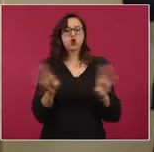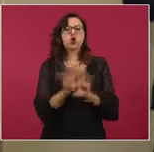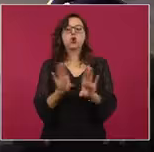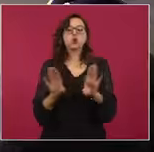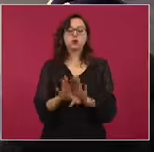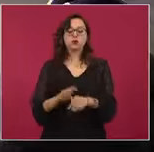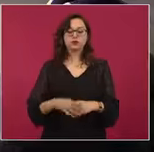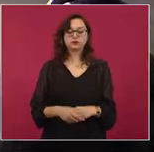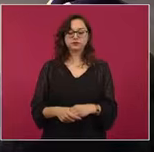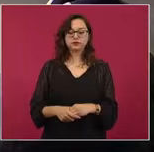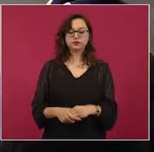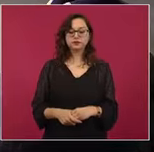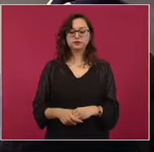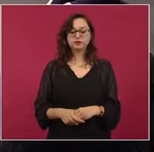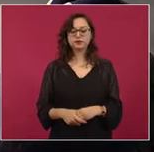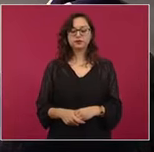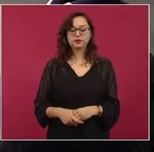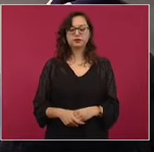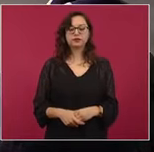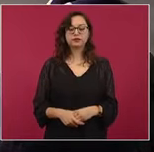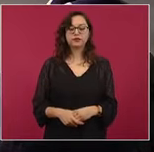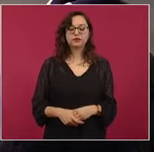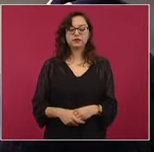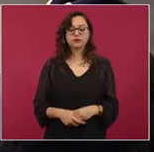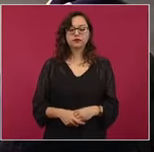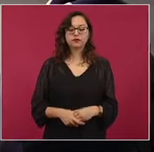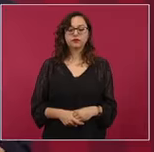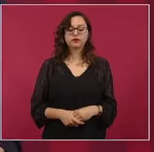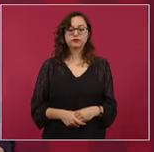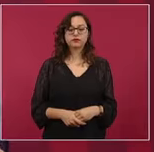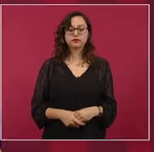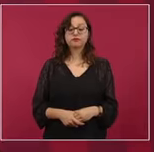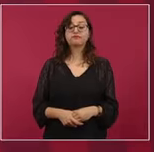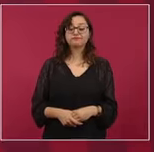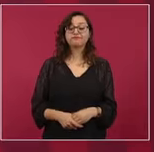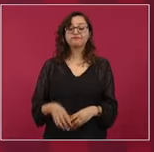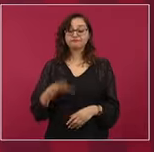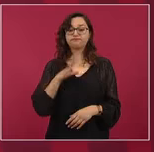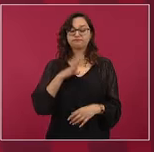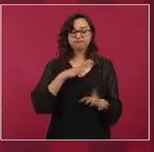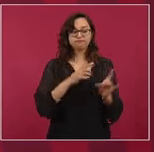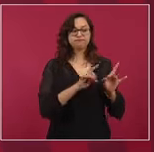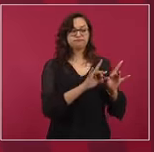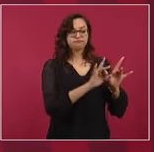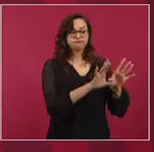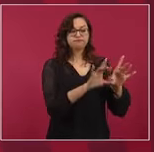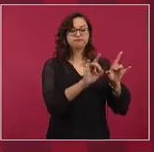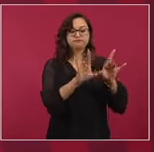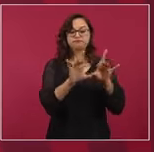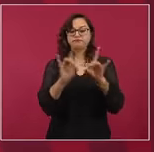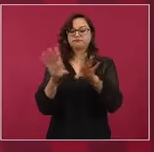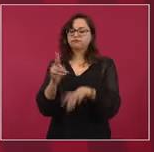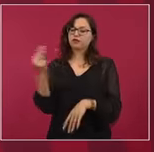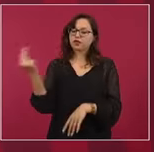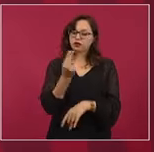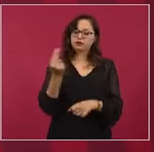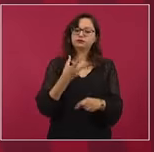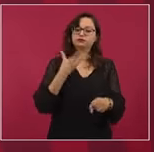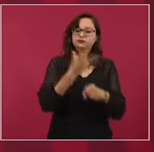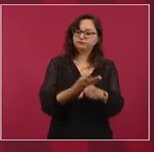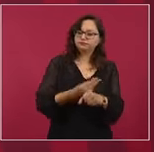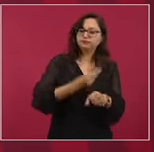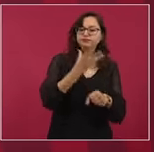presidente? Pues están arreglando todos estos casos. Era la práctica